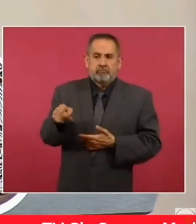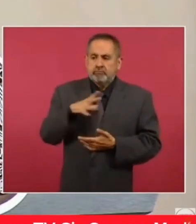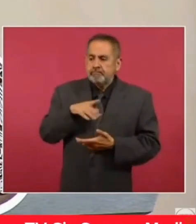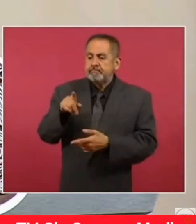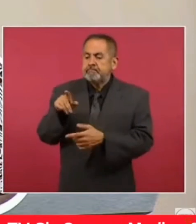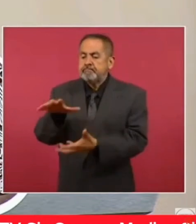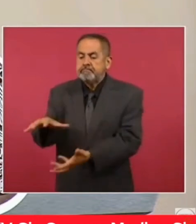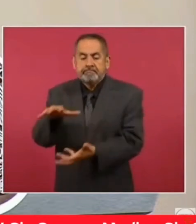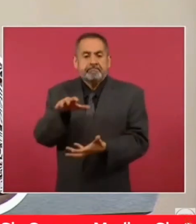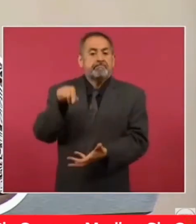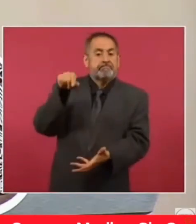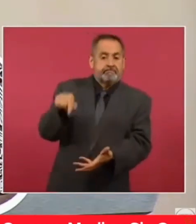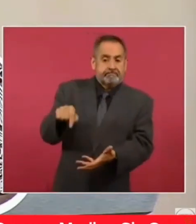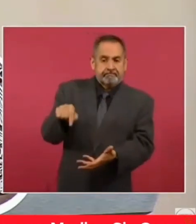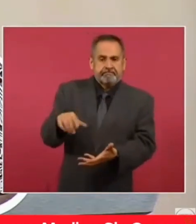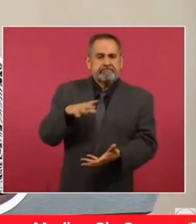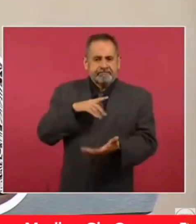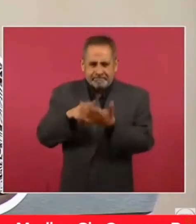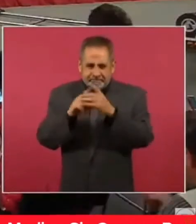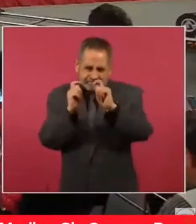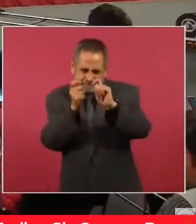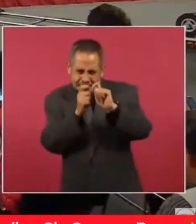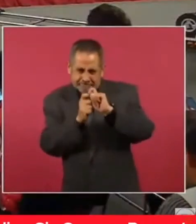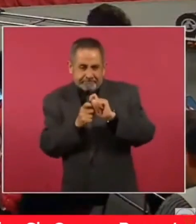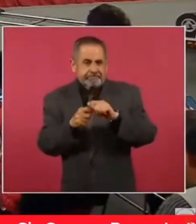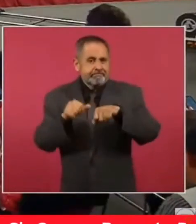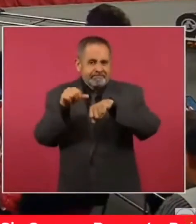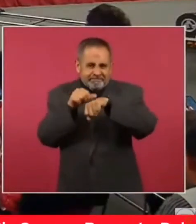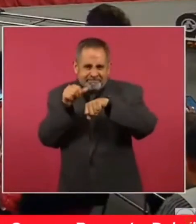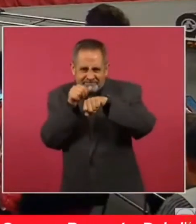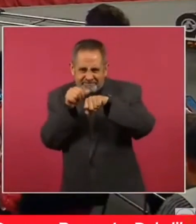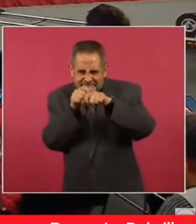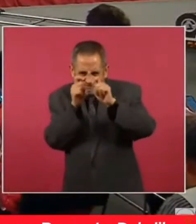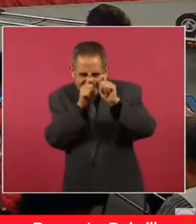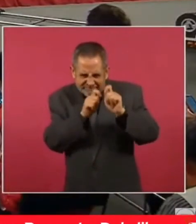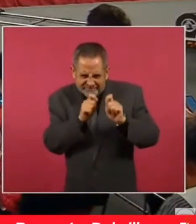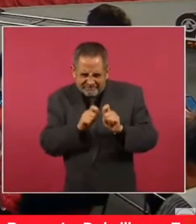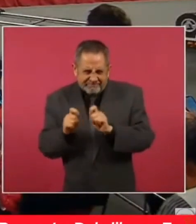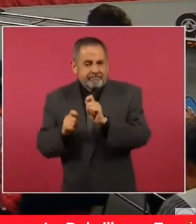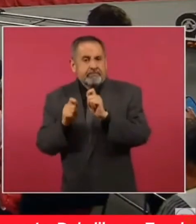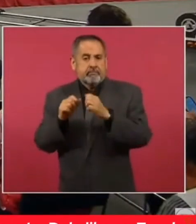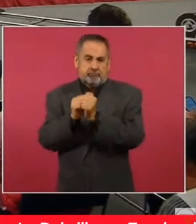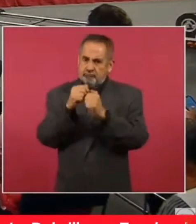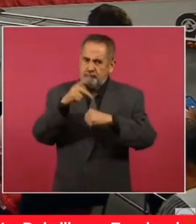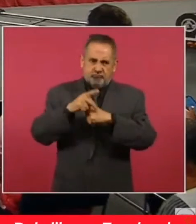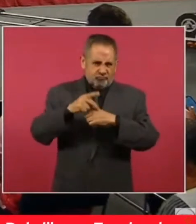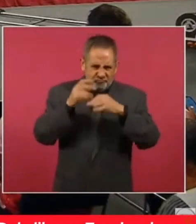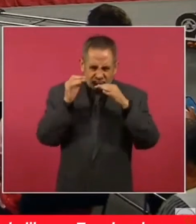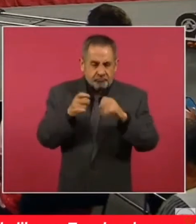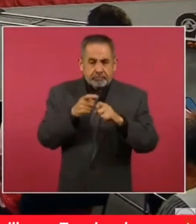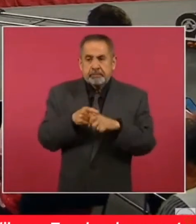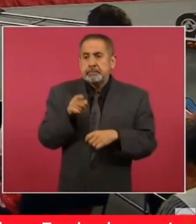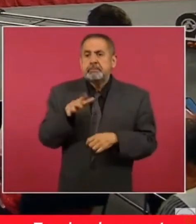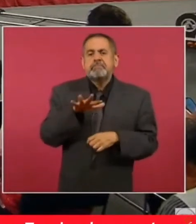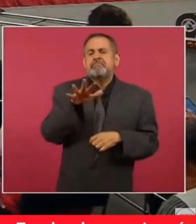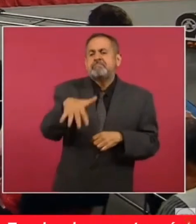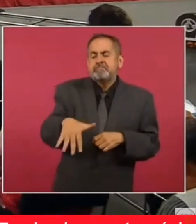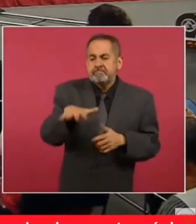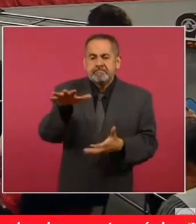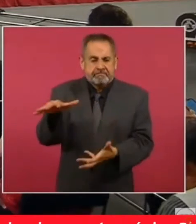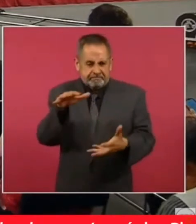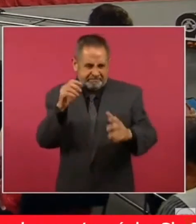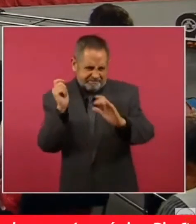una gran cantidad de relieves en piedra, tallados en los abrigos rocosos, en los peñascos, y